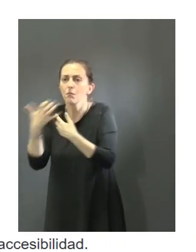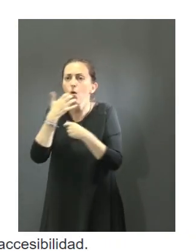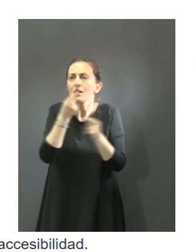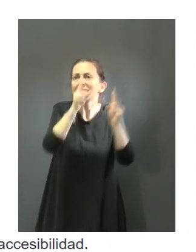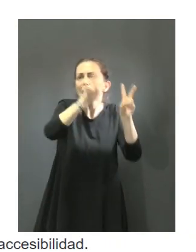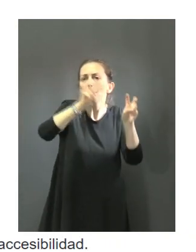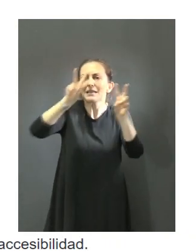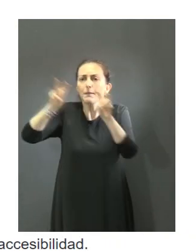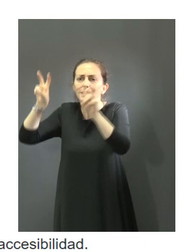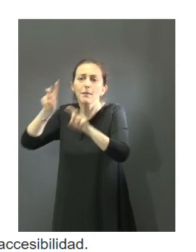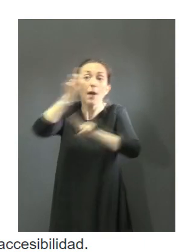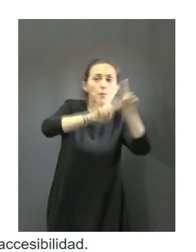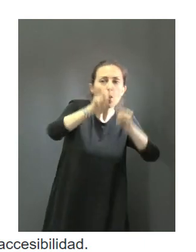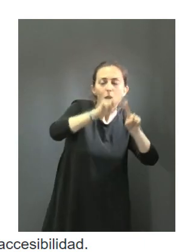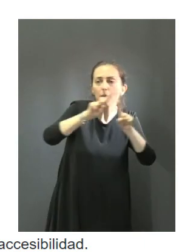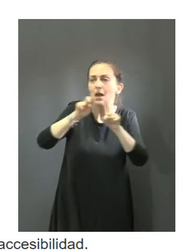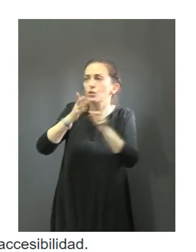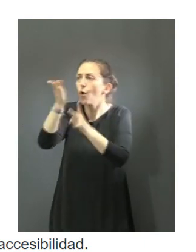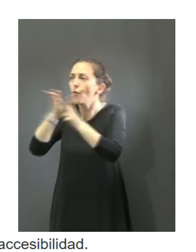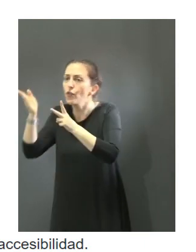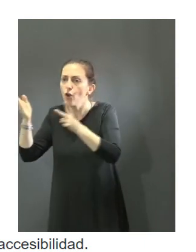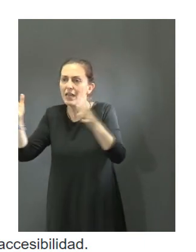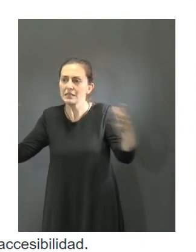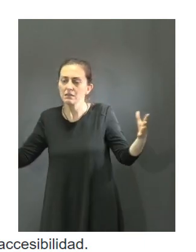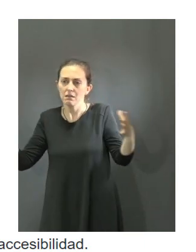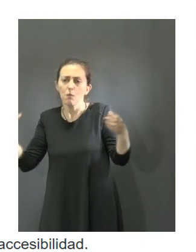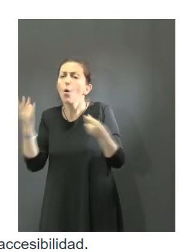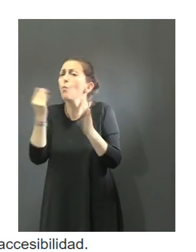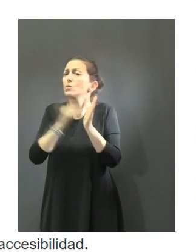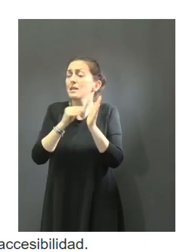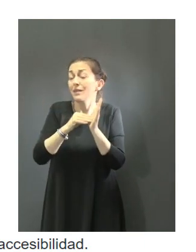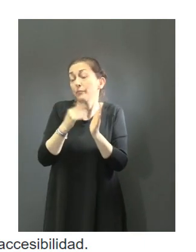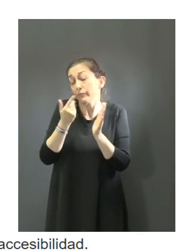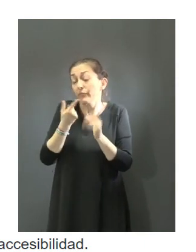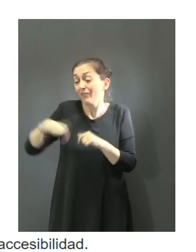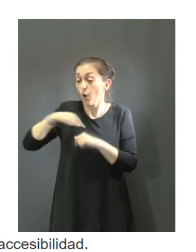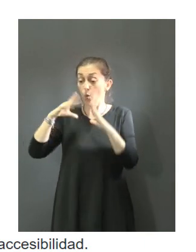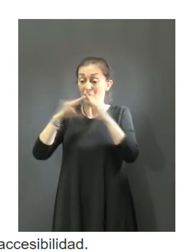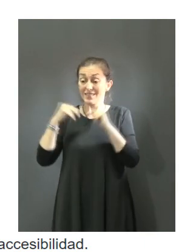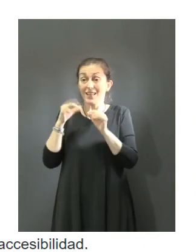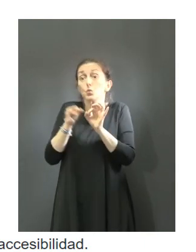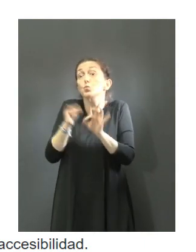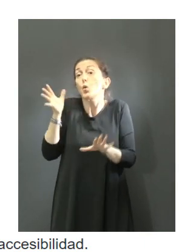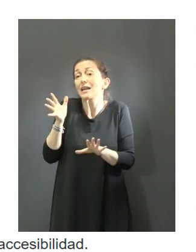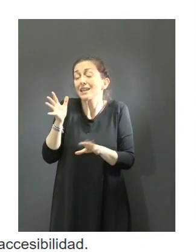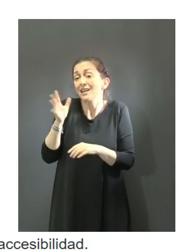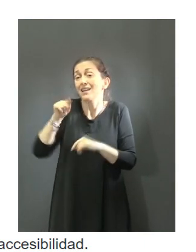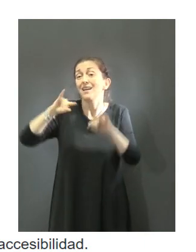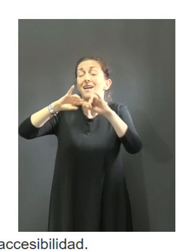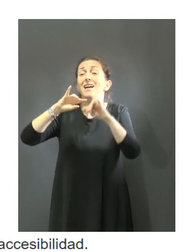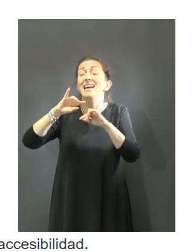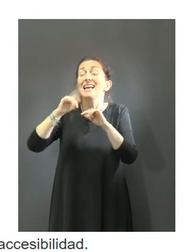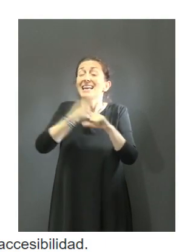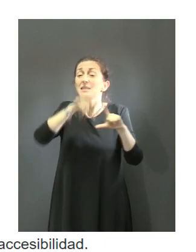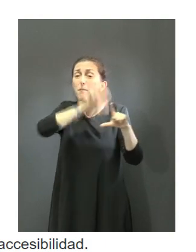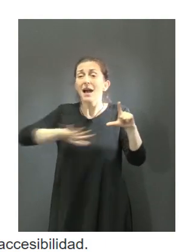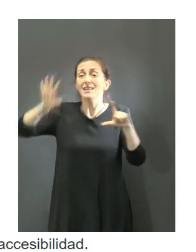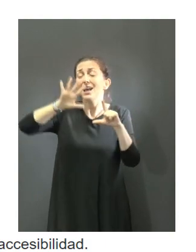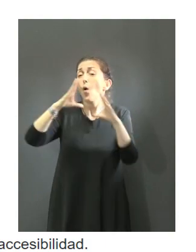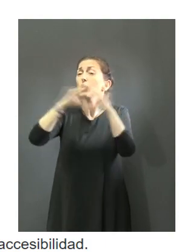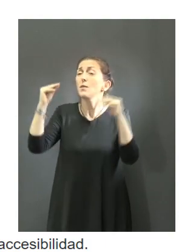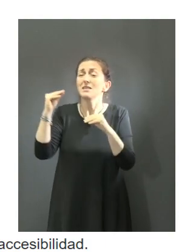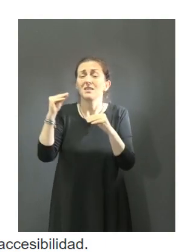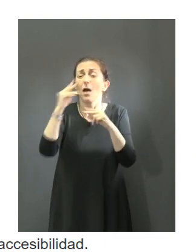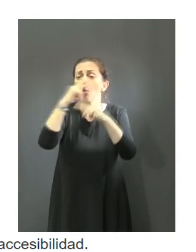pues tanto los problemas como las opciones también, porque muchas veces nosotros tenemos la suerte, nuestra universidad es la segunda universidad pública más joven de España, una universidad